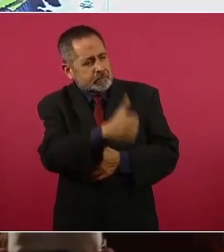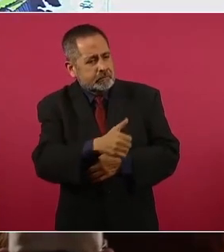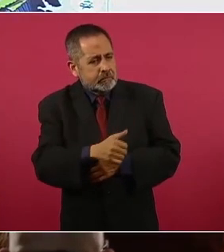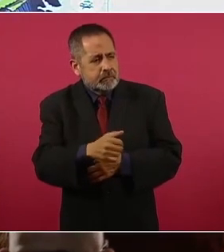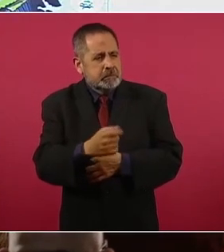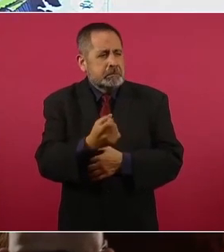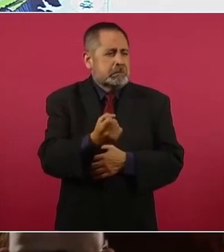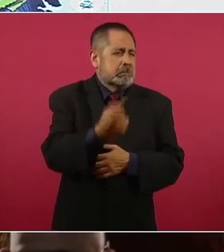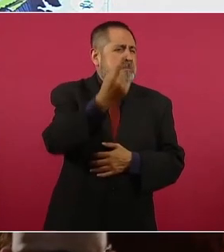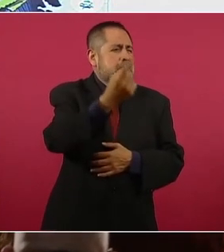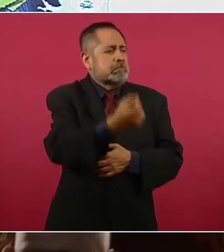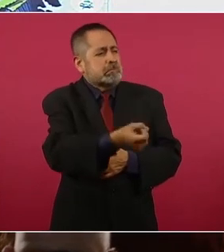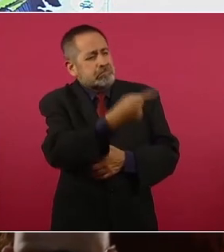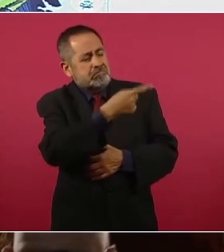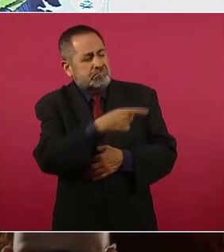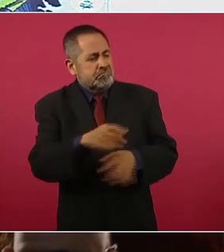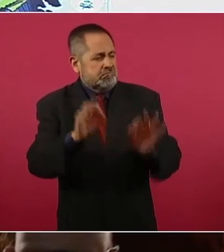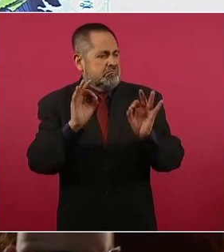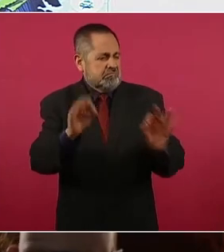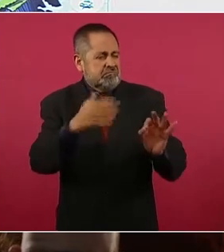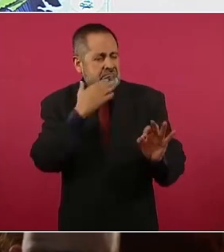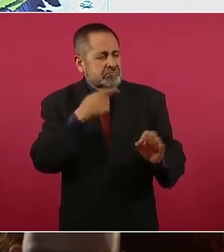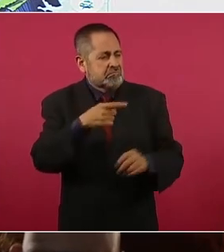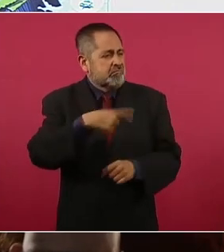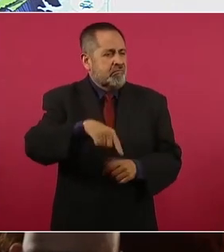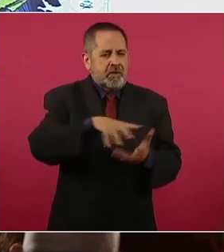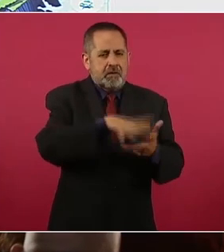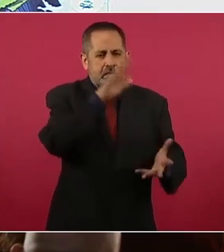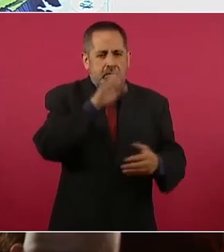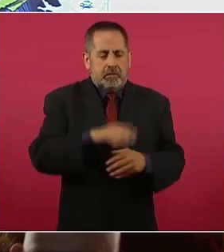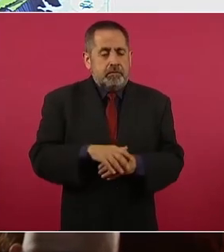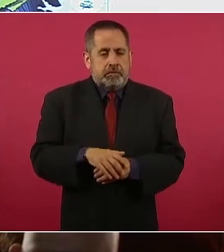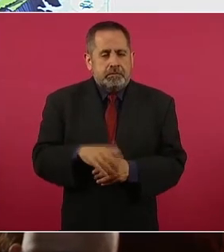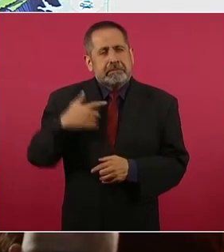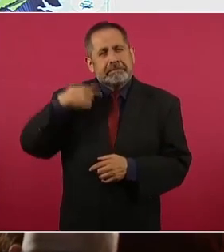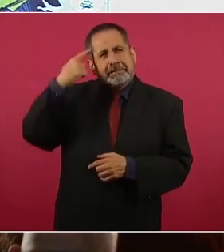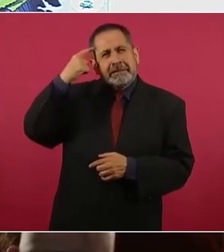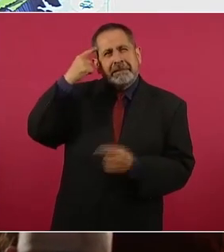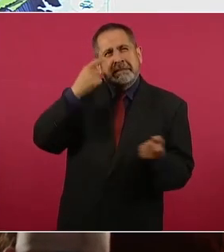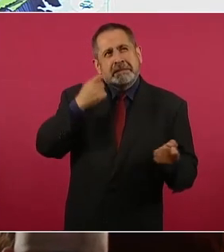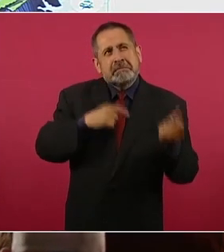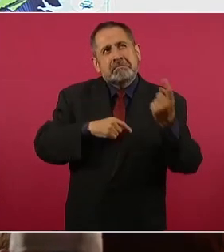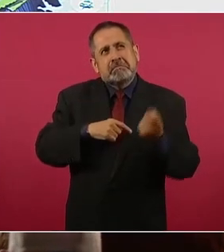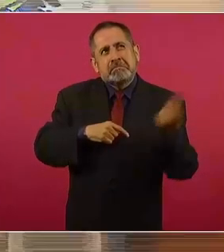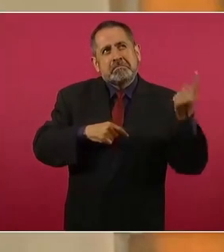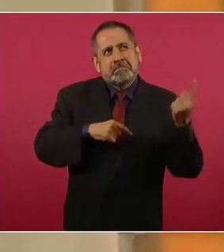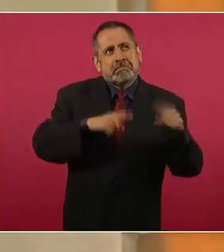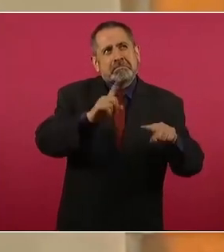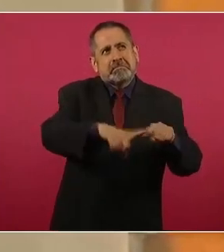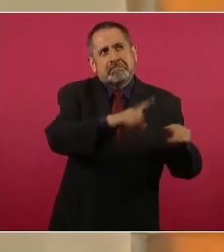Salvo un par de excepciones, ya hasta me imagino quiénes.